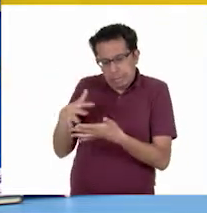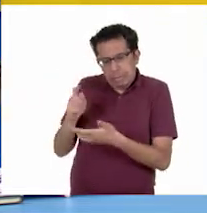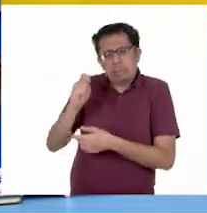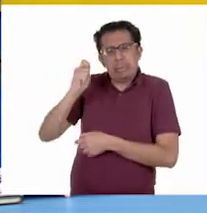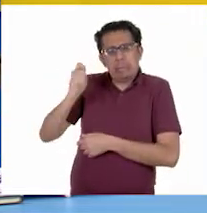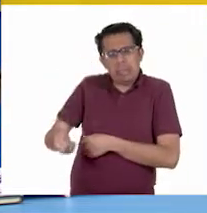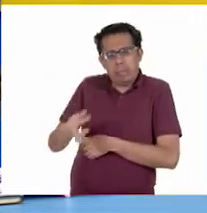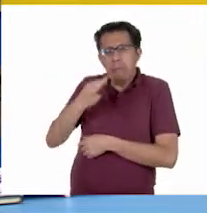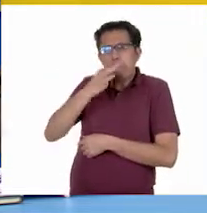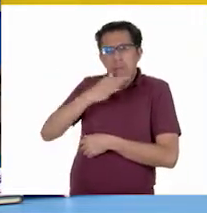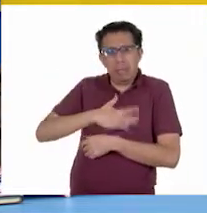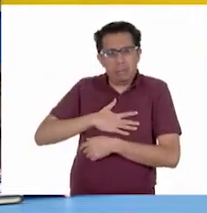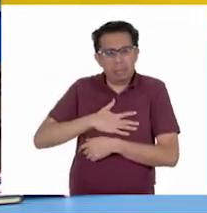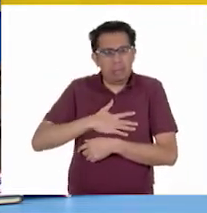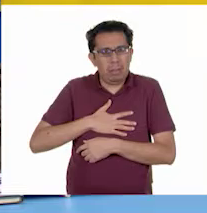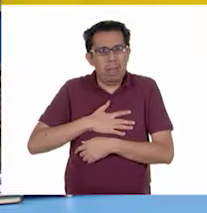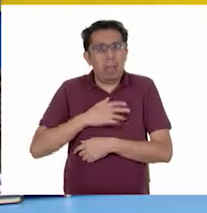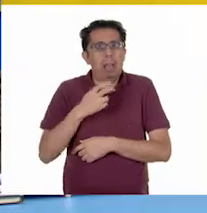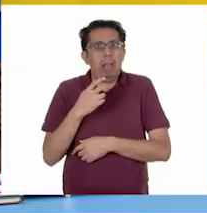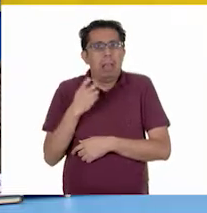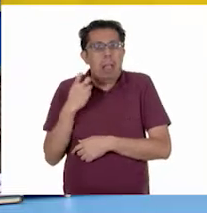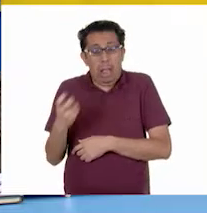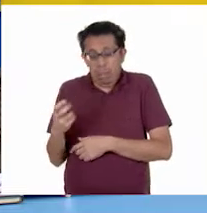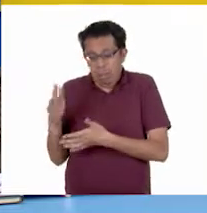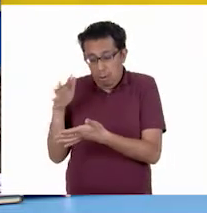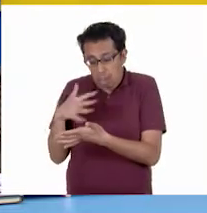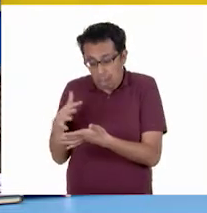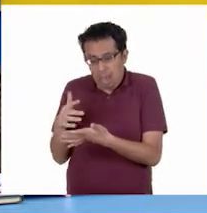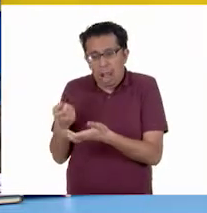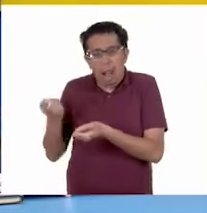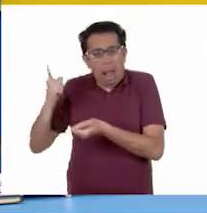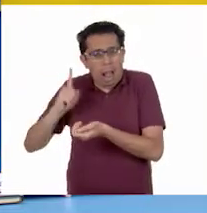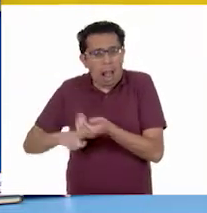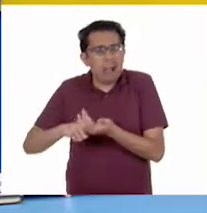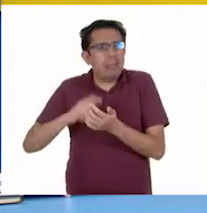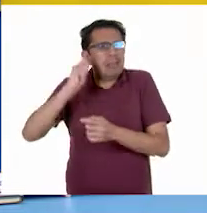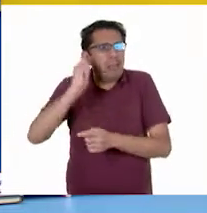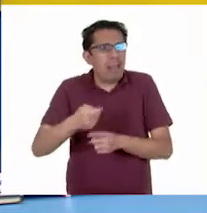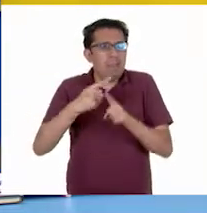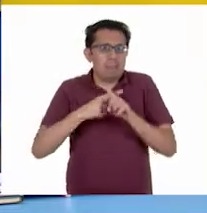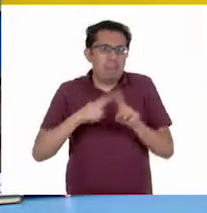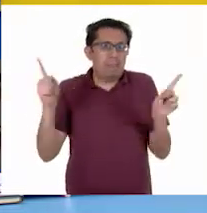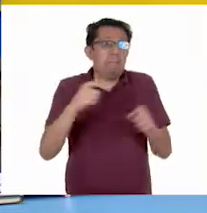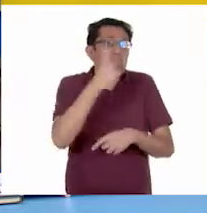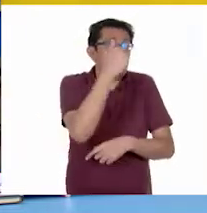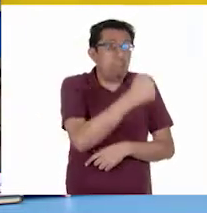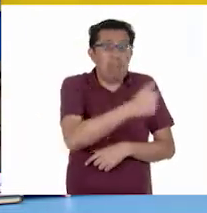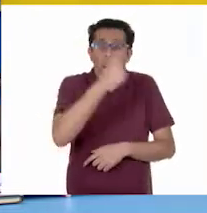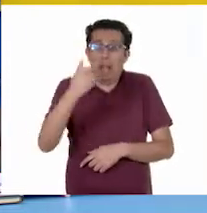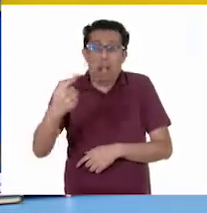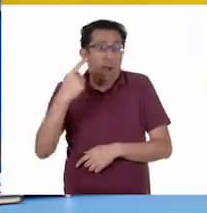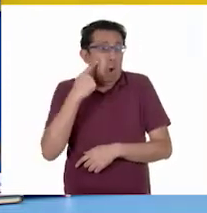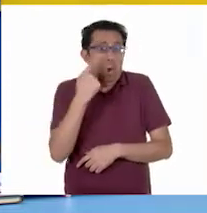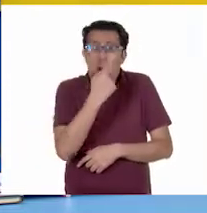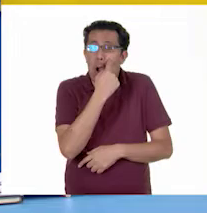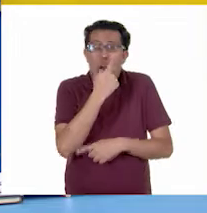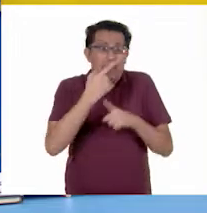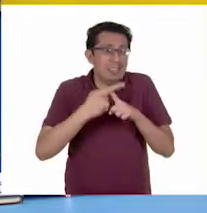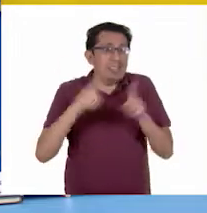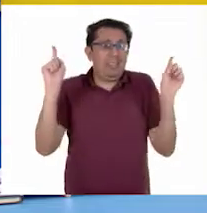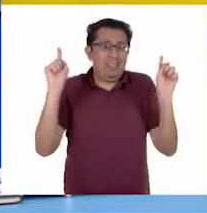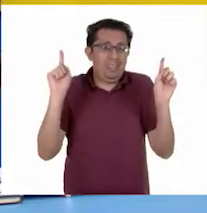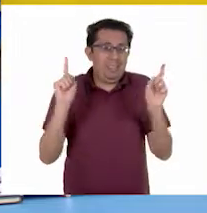las palabras para decir algo completamente diferente. Y la interpretación de cada uno pues depende de muchos factores. Por